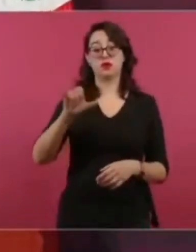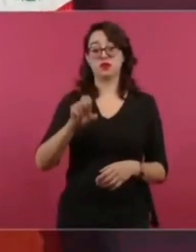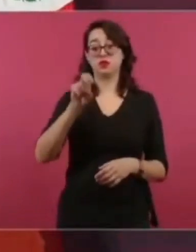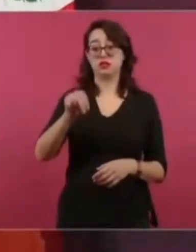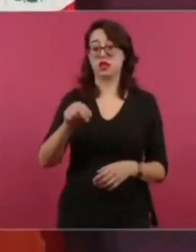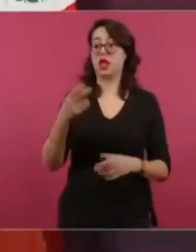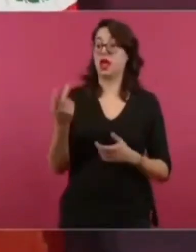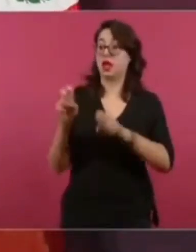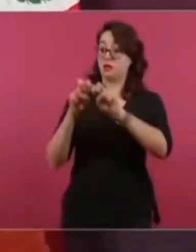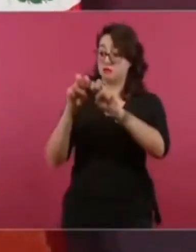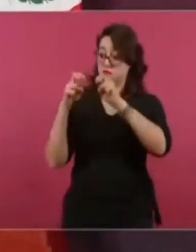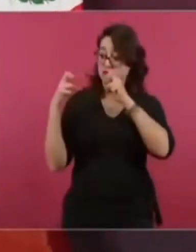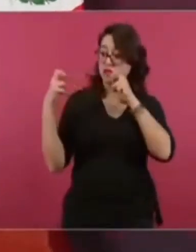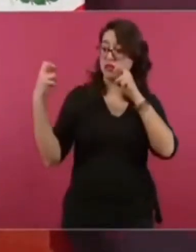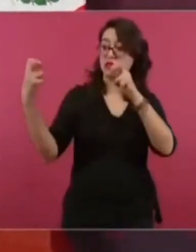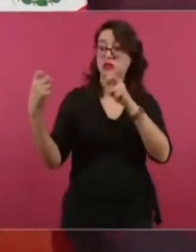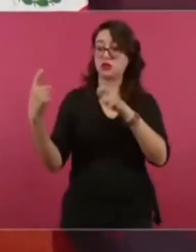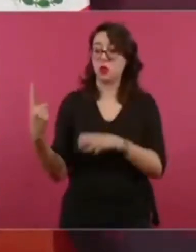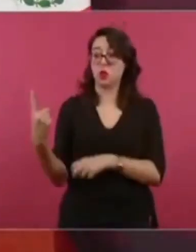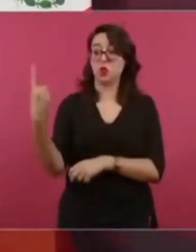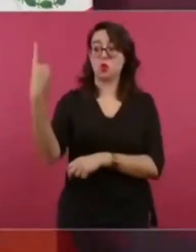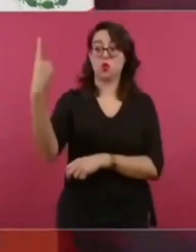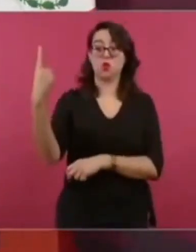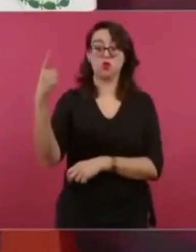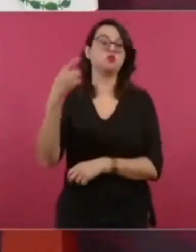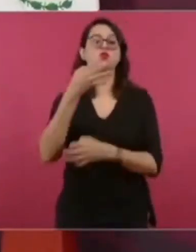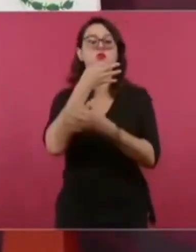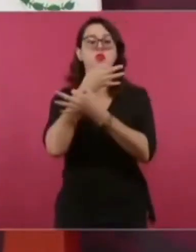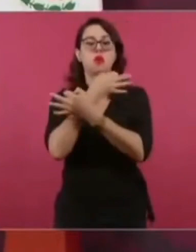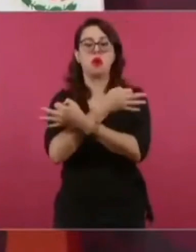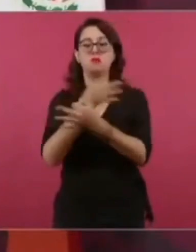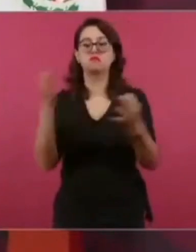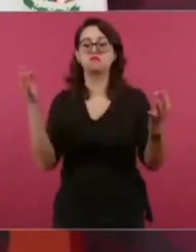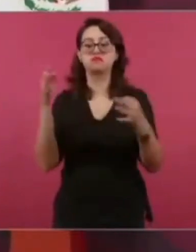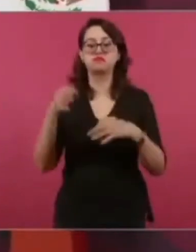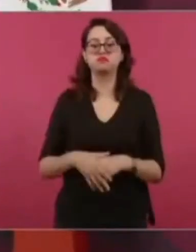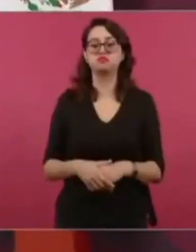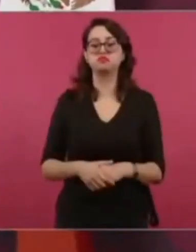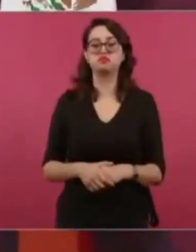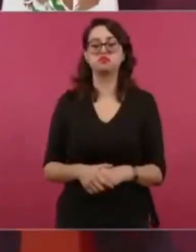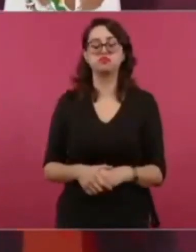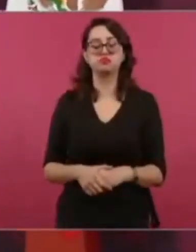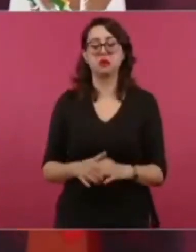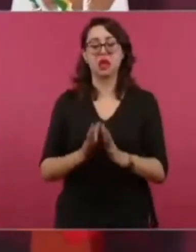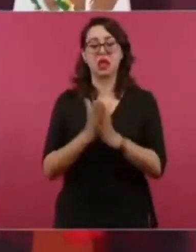de que no se pueden distribuir los libros